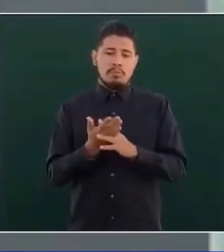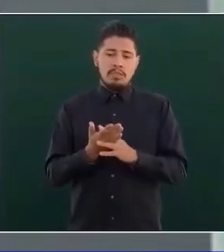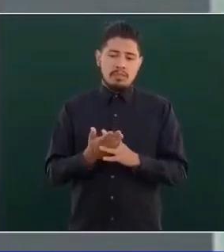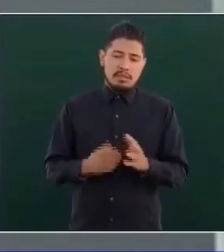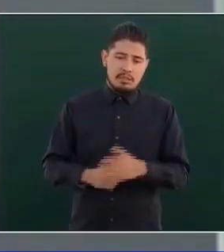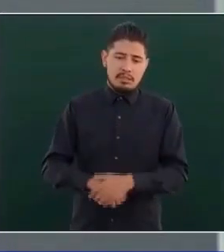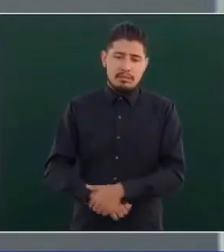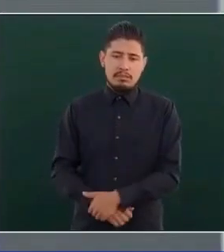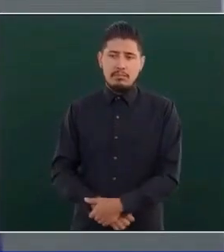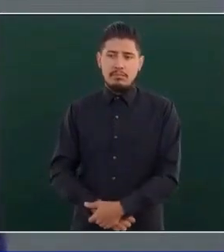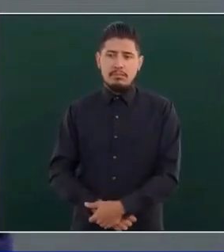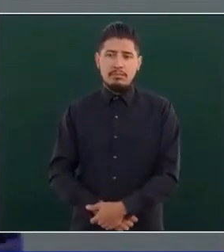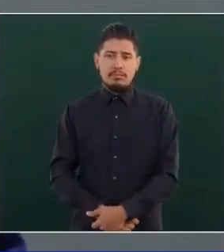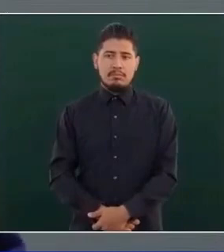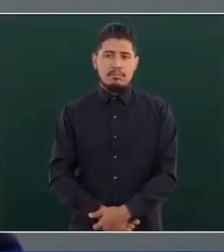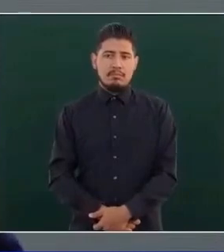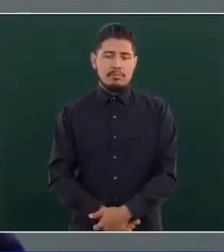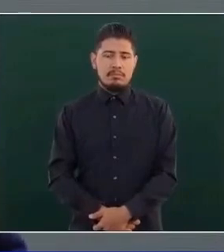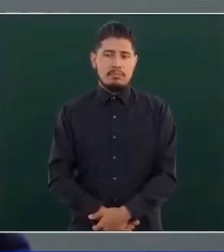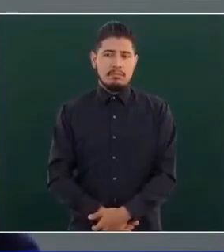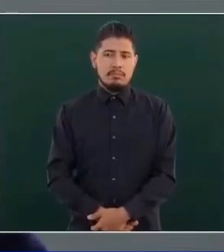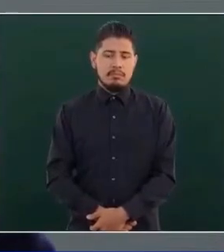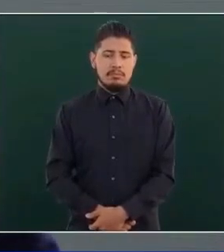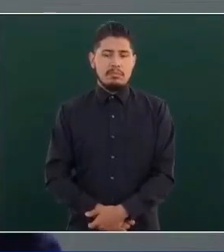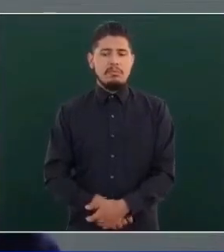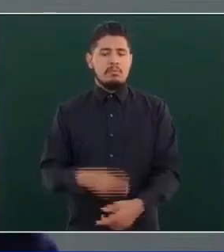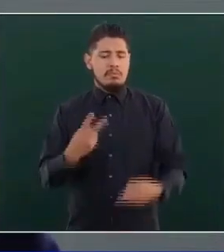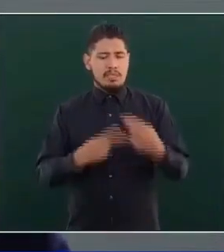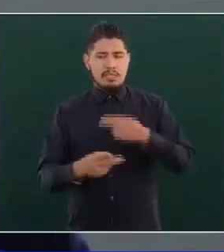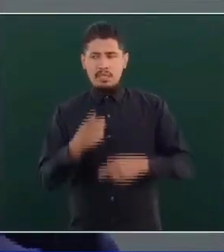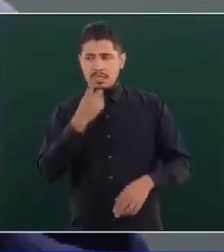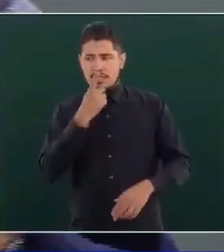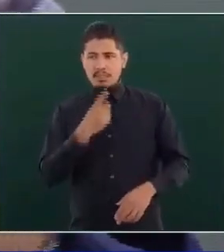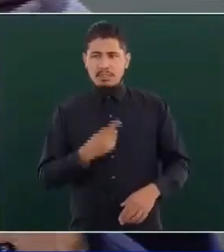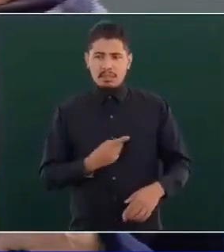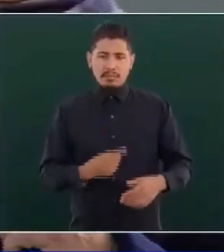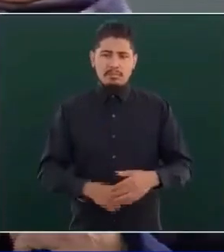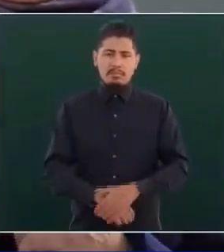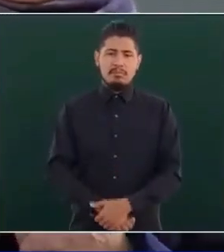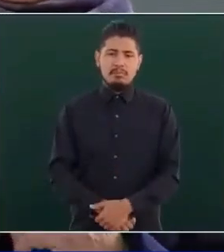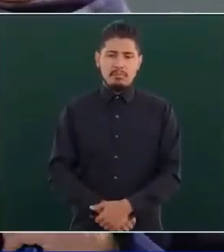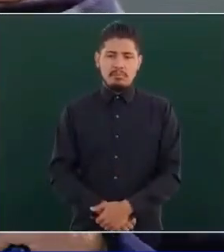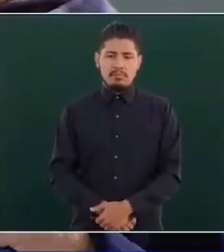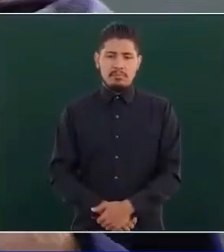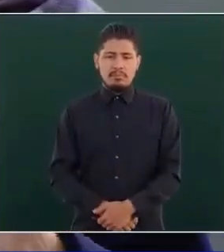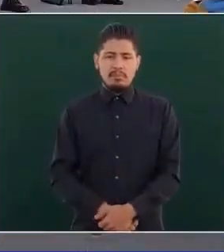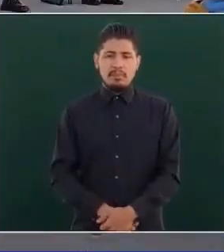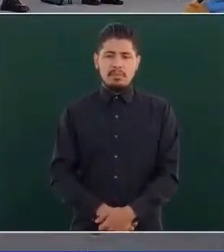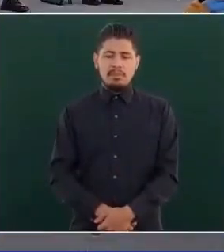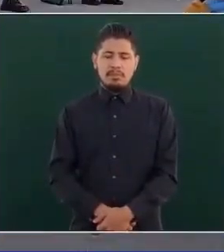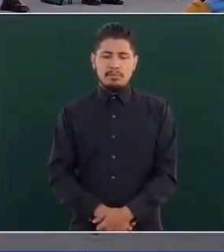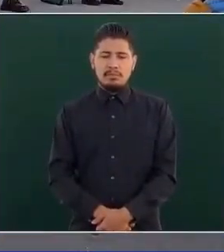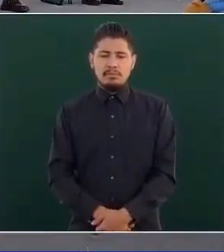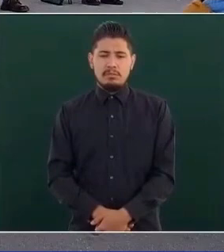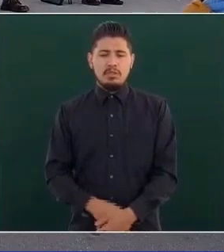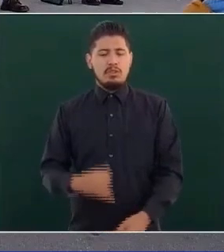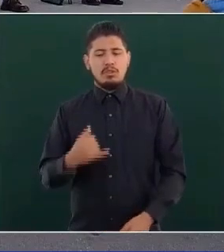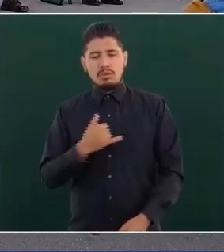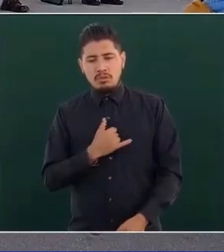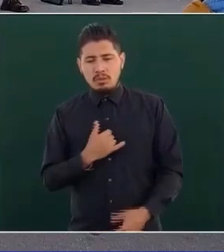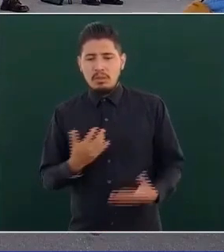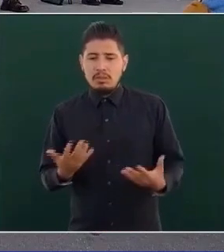media. Y entonces vienes ahora a decirme, es que yo